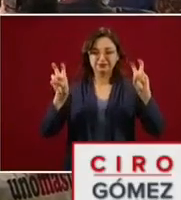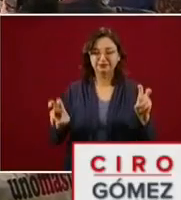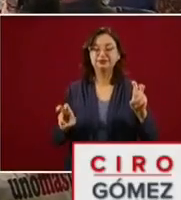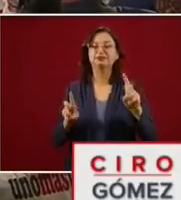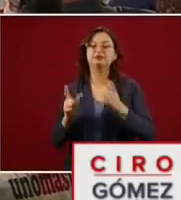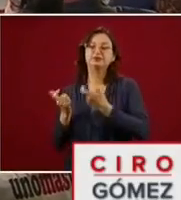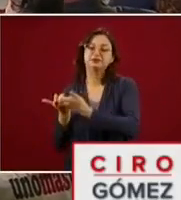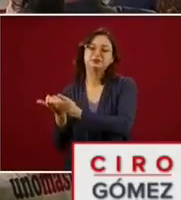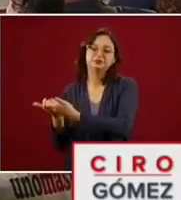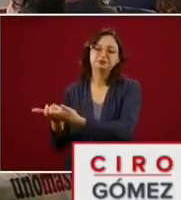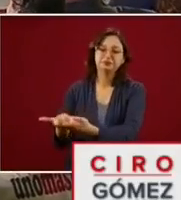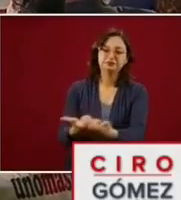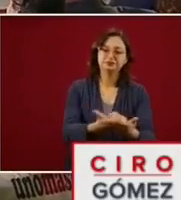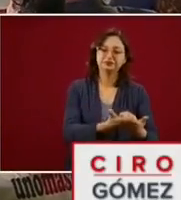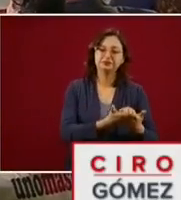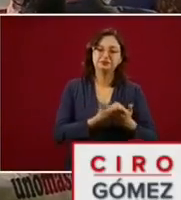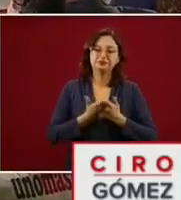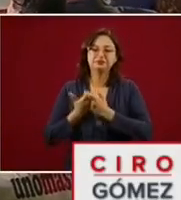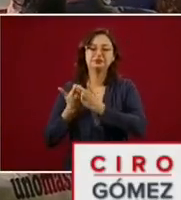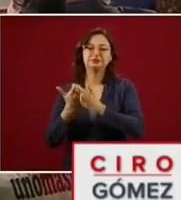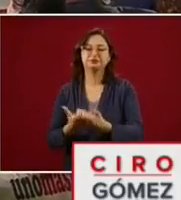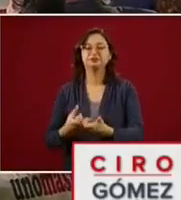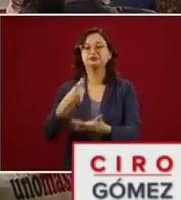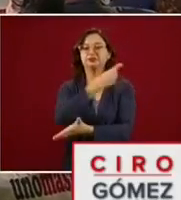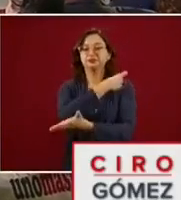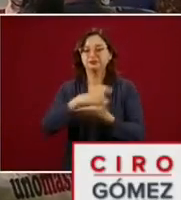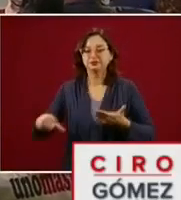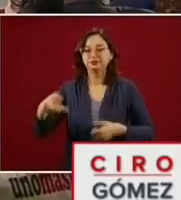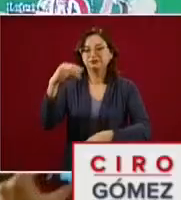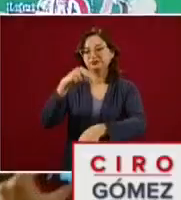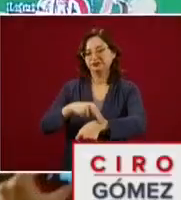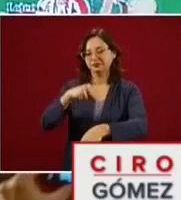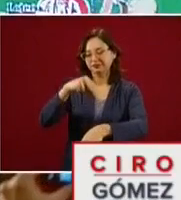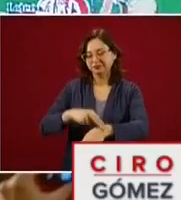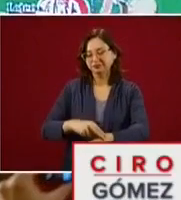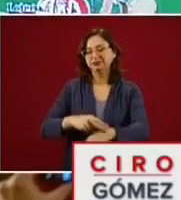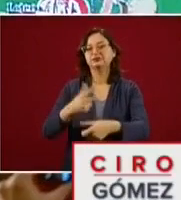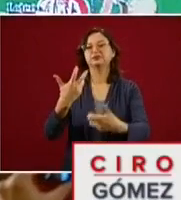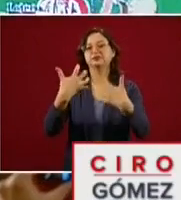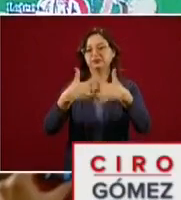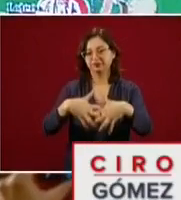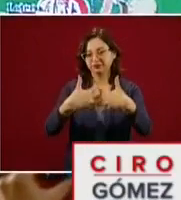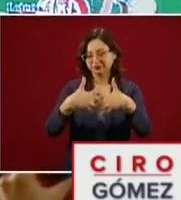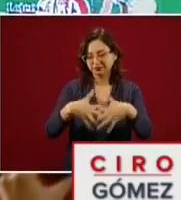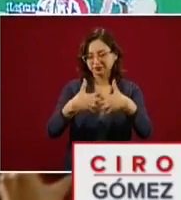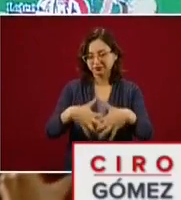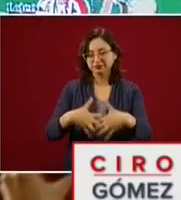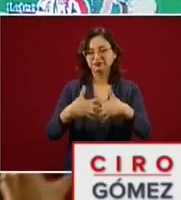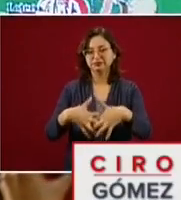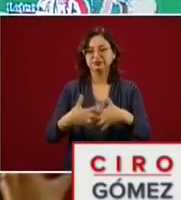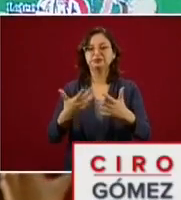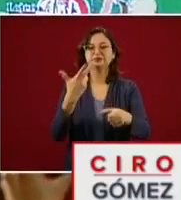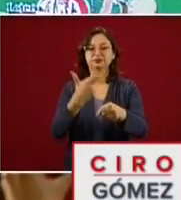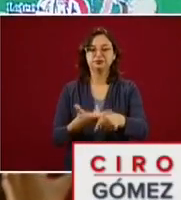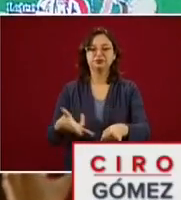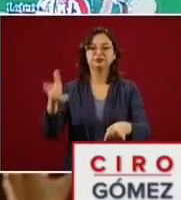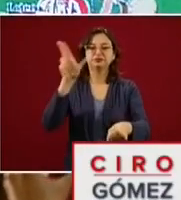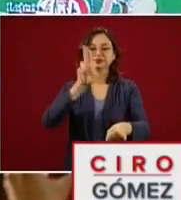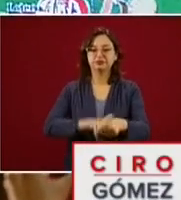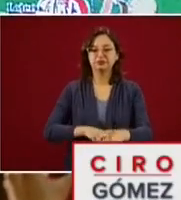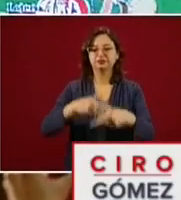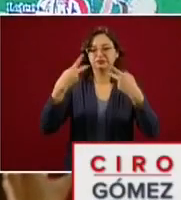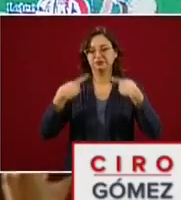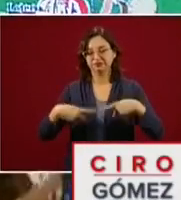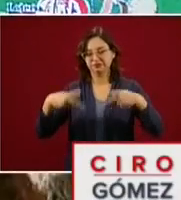cooperación para equipos médicos y hospitales donde se atiende